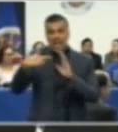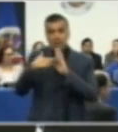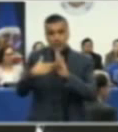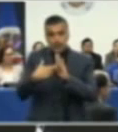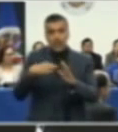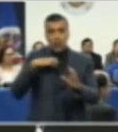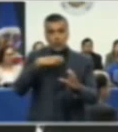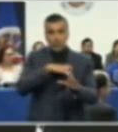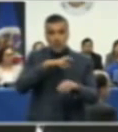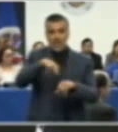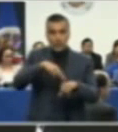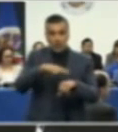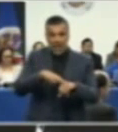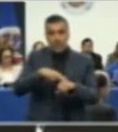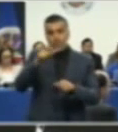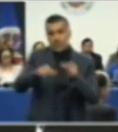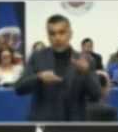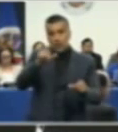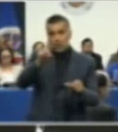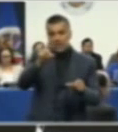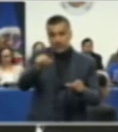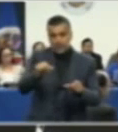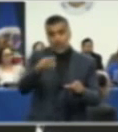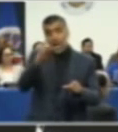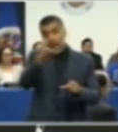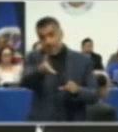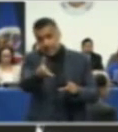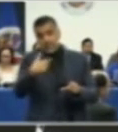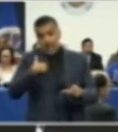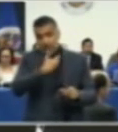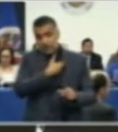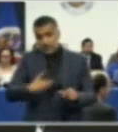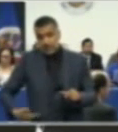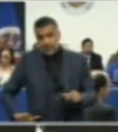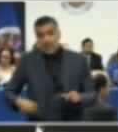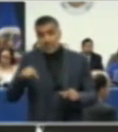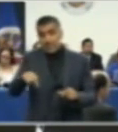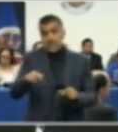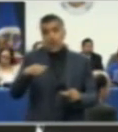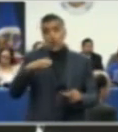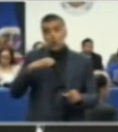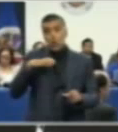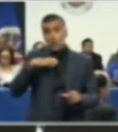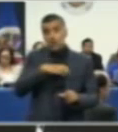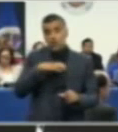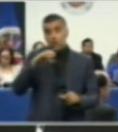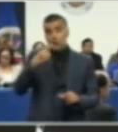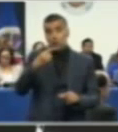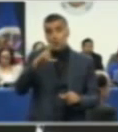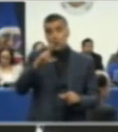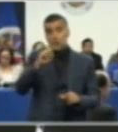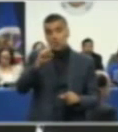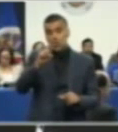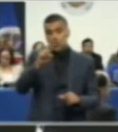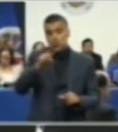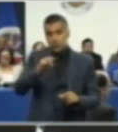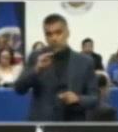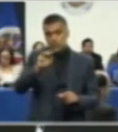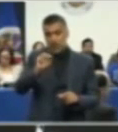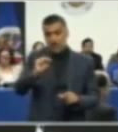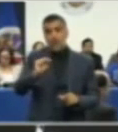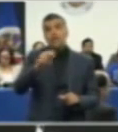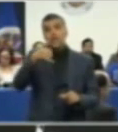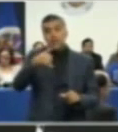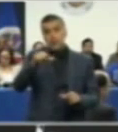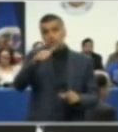representantes de la Comisión Nacional de Personas con Discapacidad, se encuentra el presidente de esta Comisión Nacional, el doctor Guzmán, y una alta